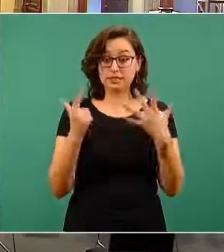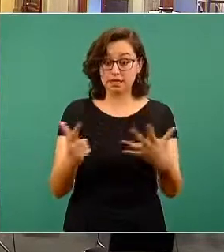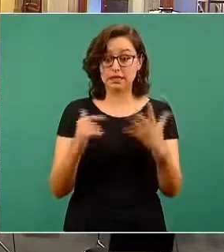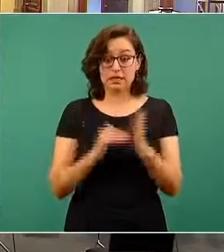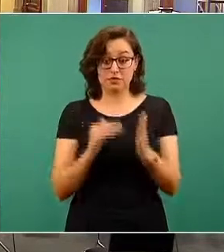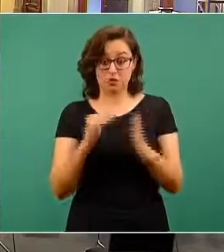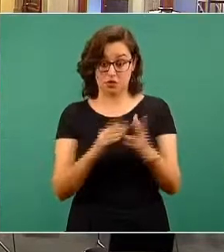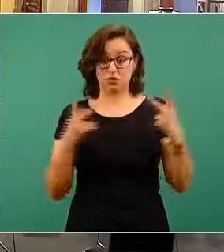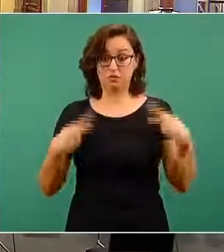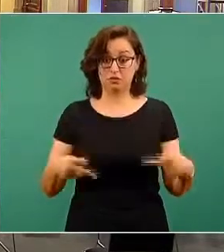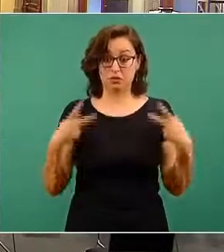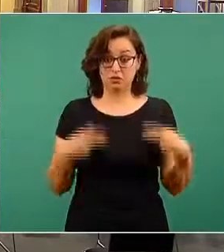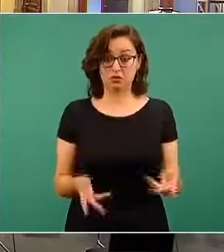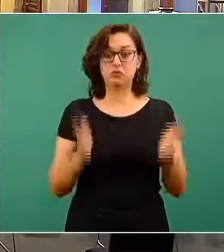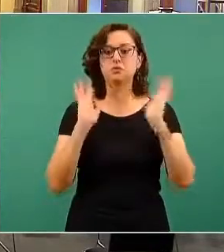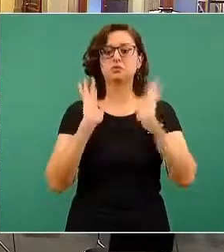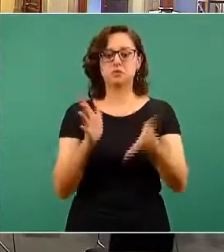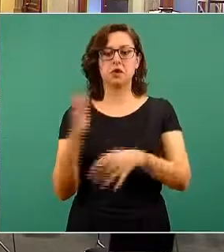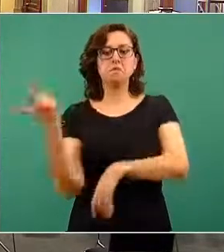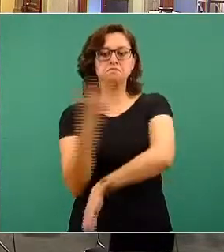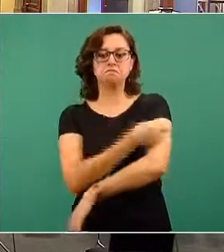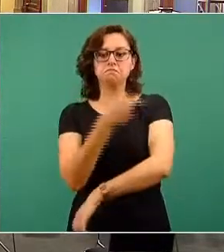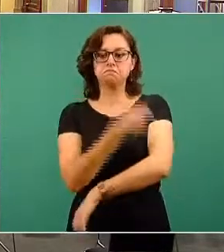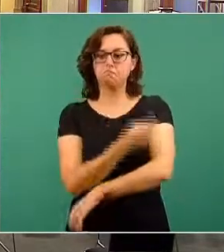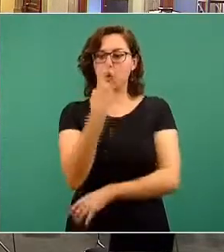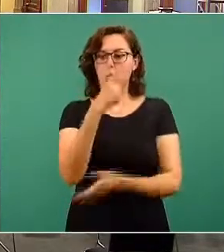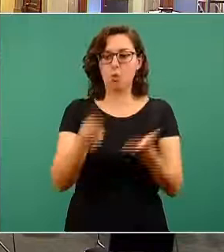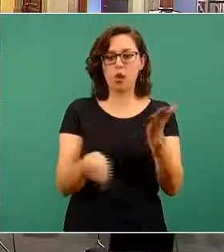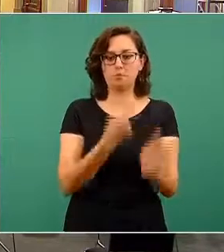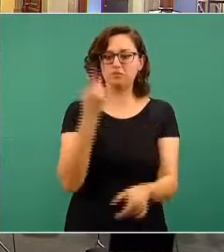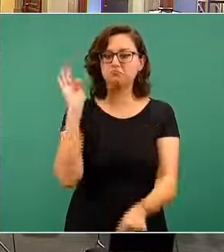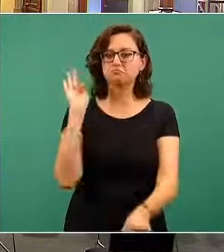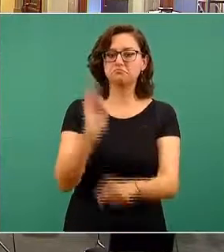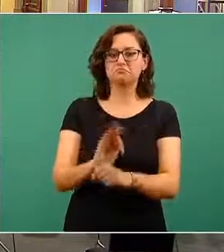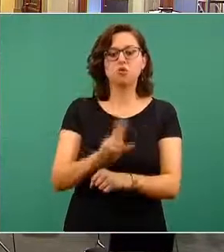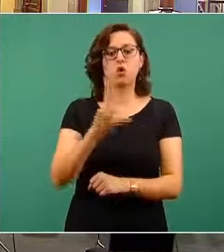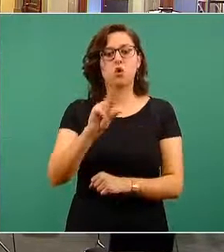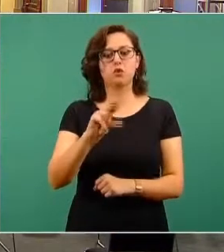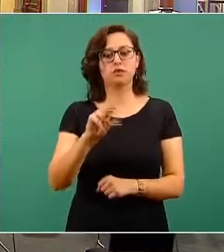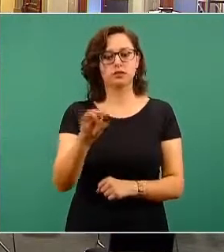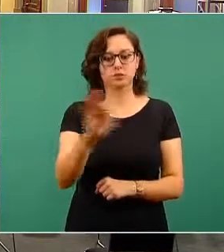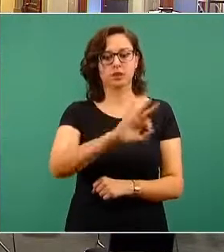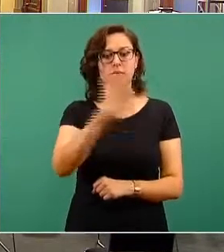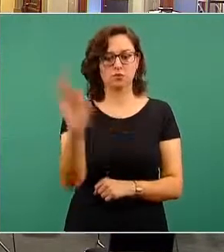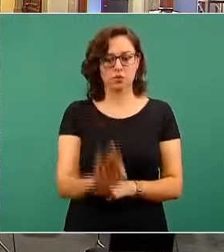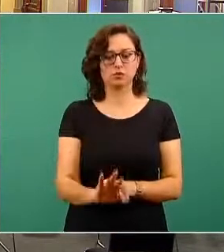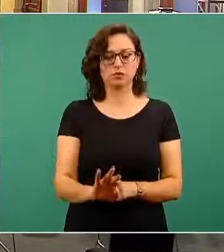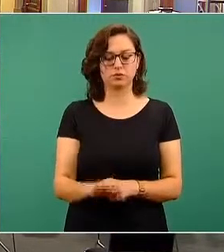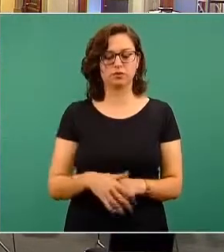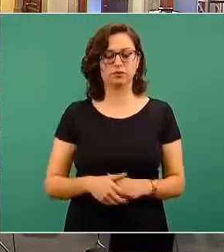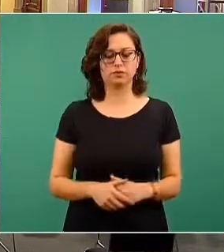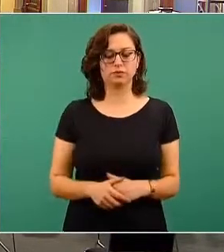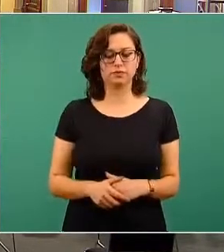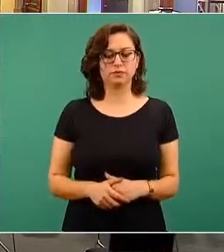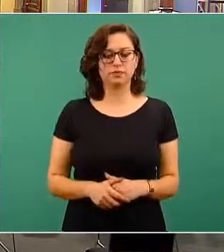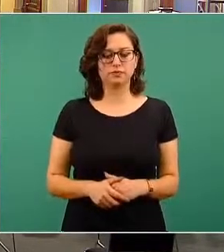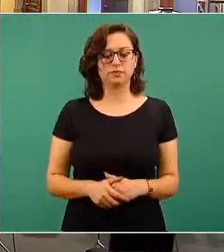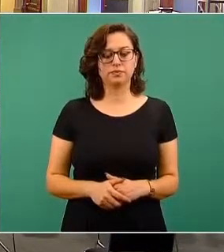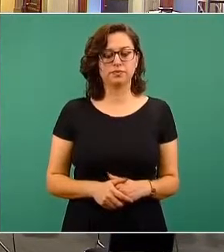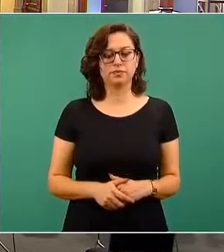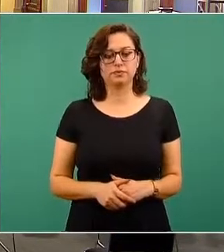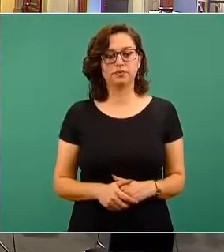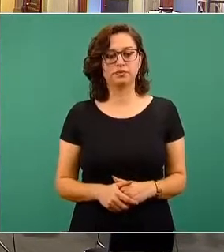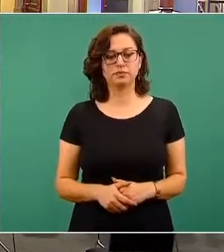están en una protección de al menos el 80% de lo que se puede lograr con la vacuna. La